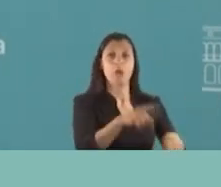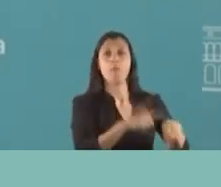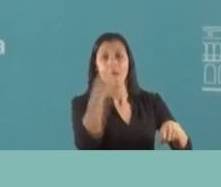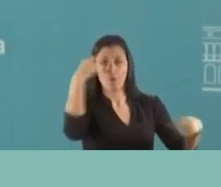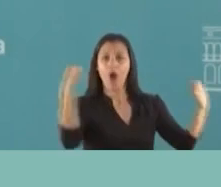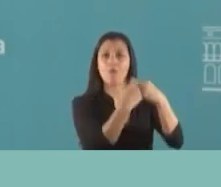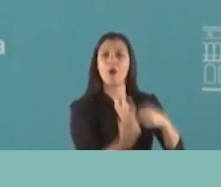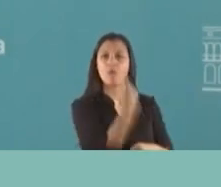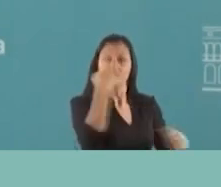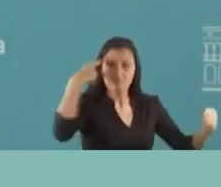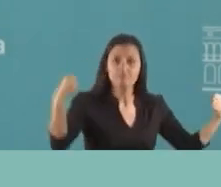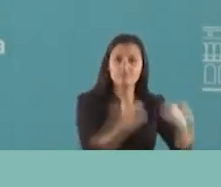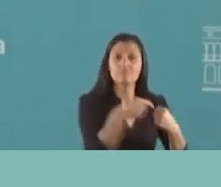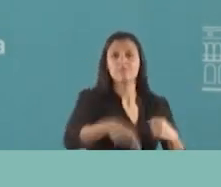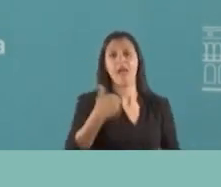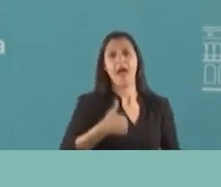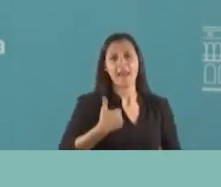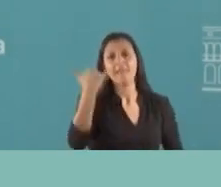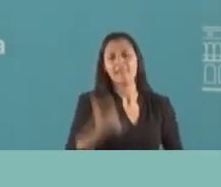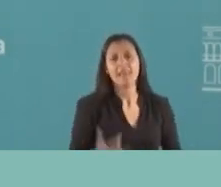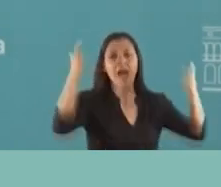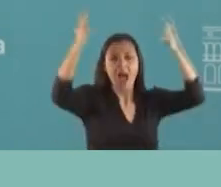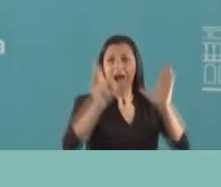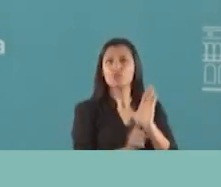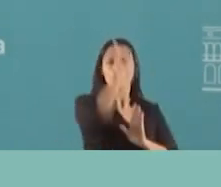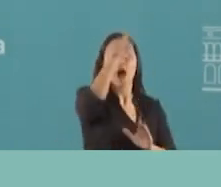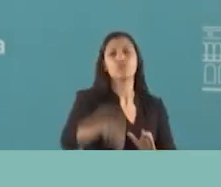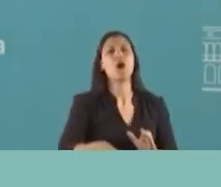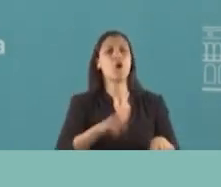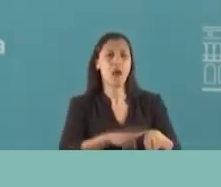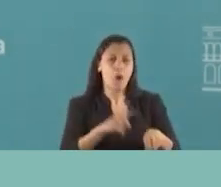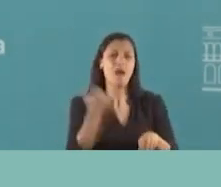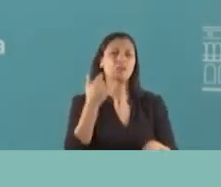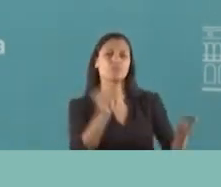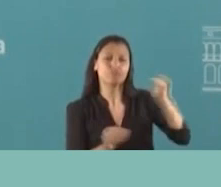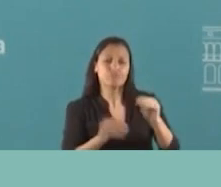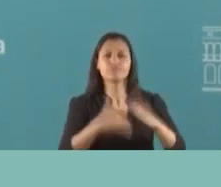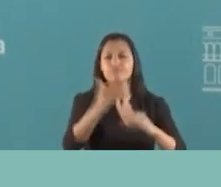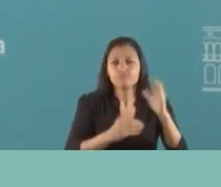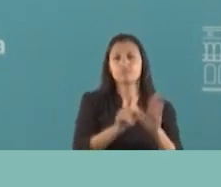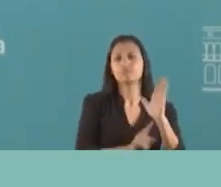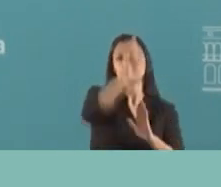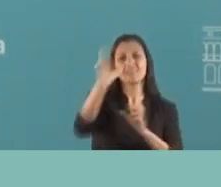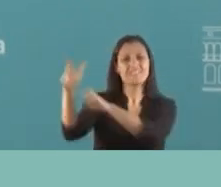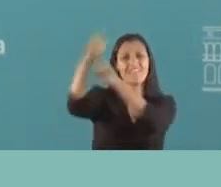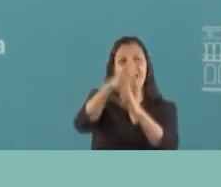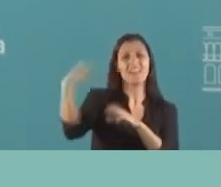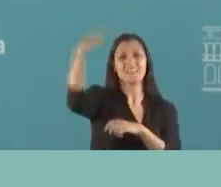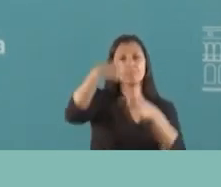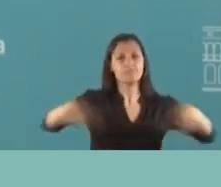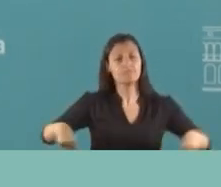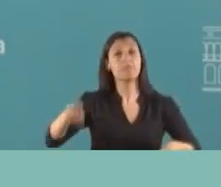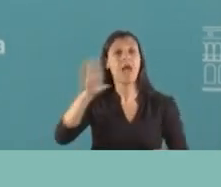Argentina va a tener su primer astronauta y donde se están construyendo este cohetes y satélites y que Estados Unidos